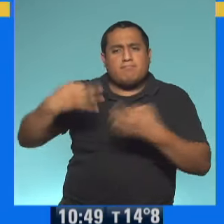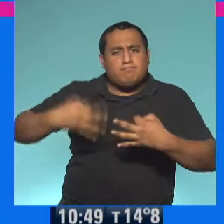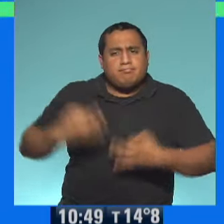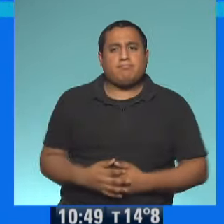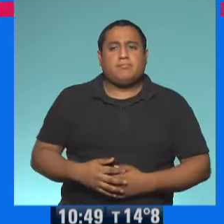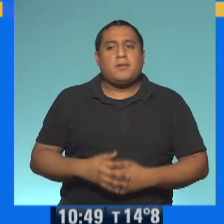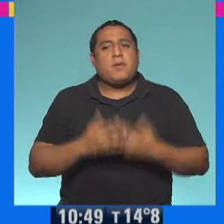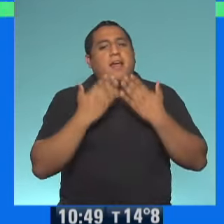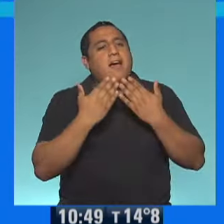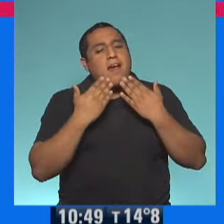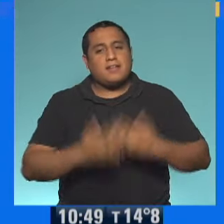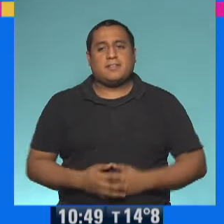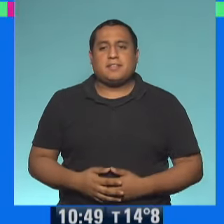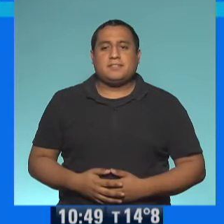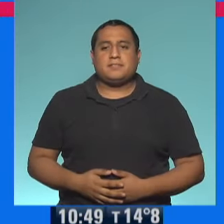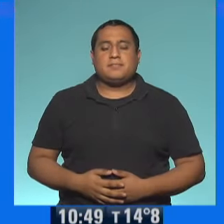Muchas gracias, Lauti.